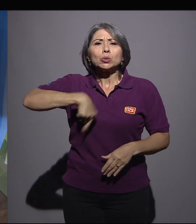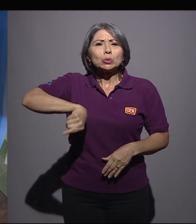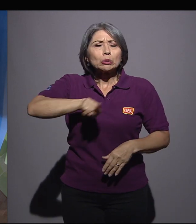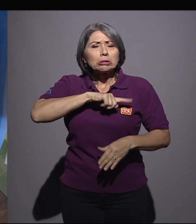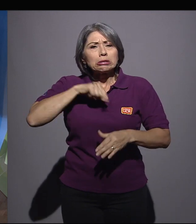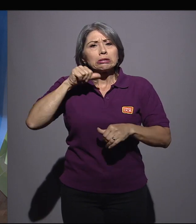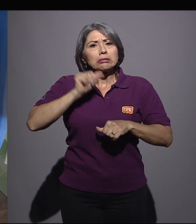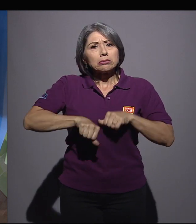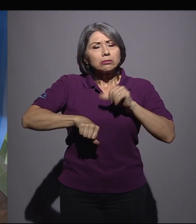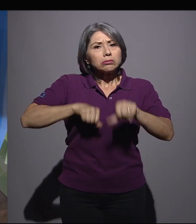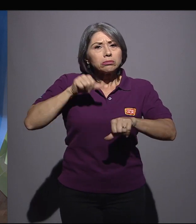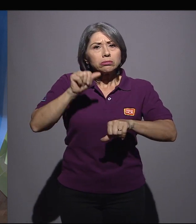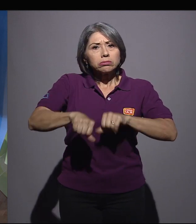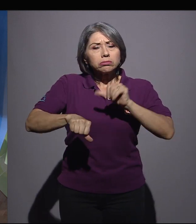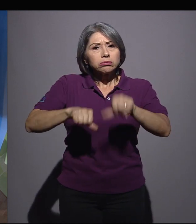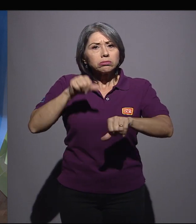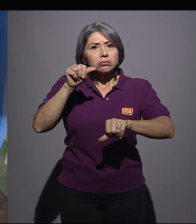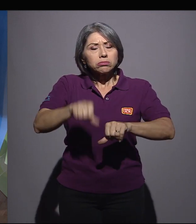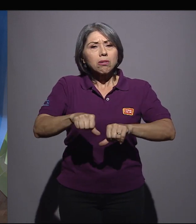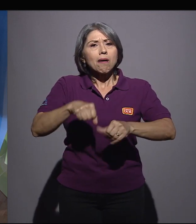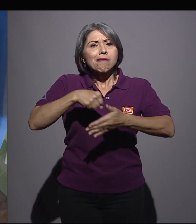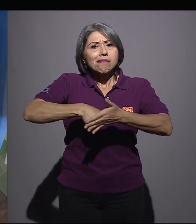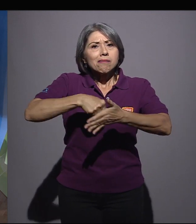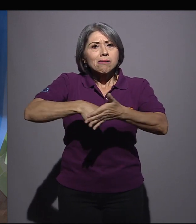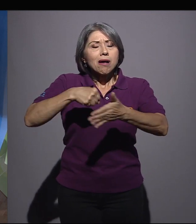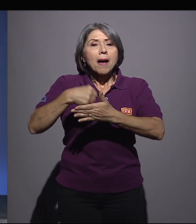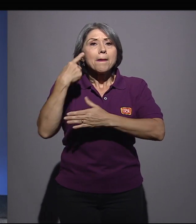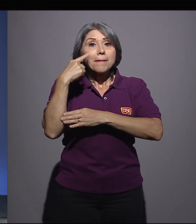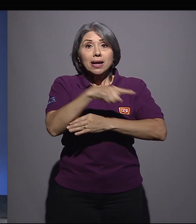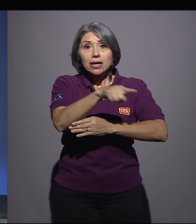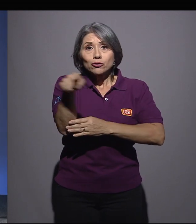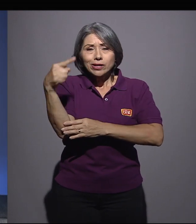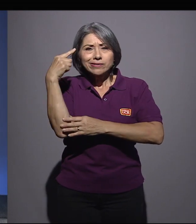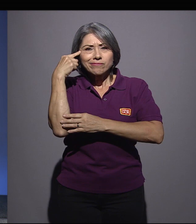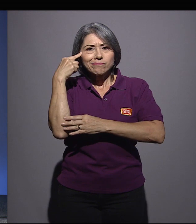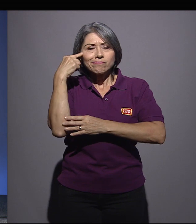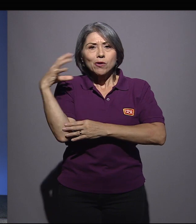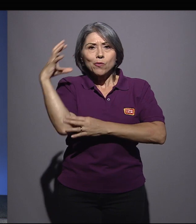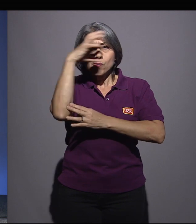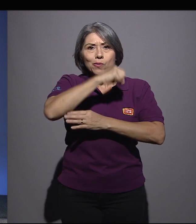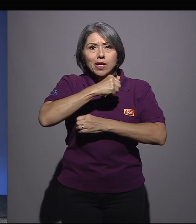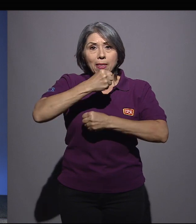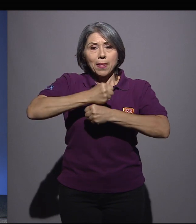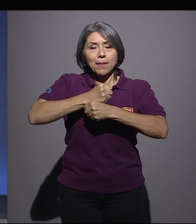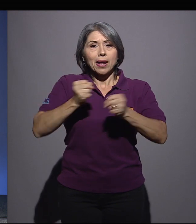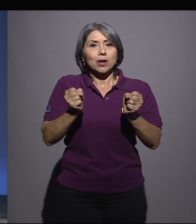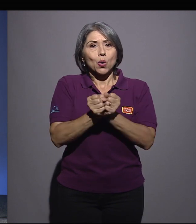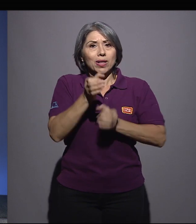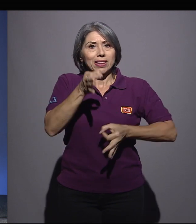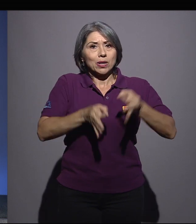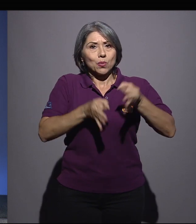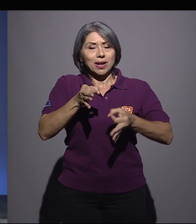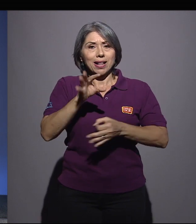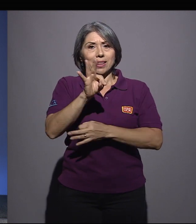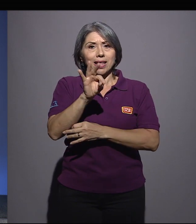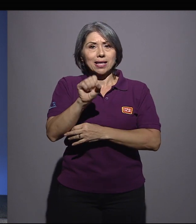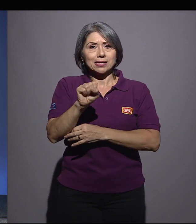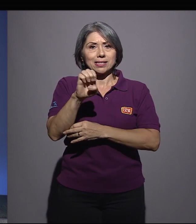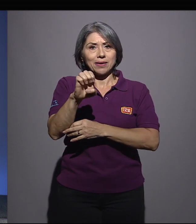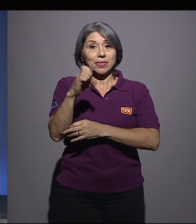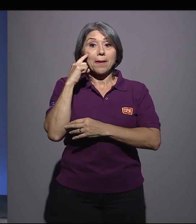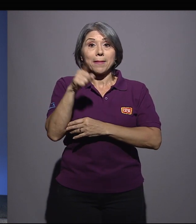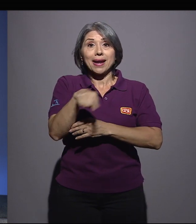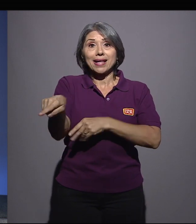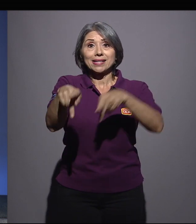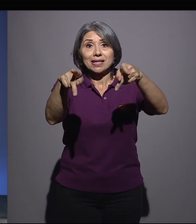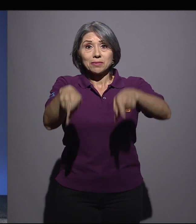para concientizar y para trabajar en conjunto con el tribunal para que los miembros de las juntas receptoras de votos puedan brindarles y tengan